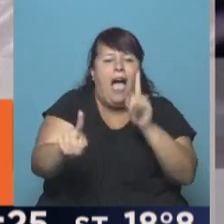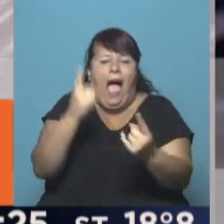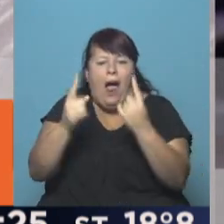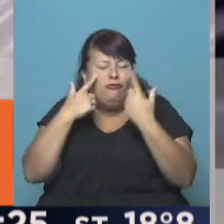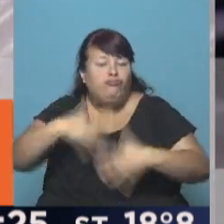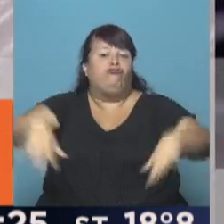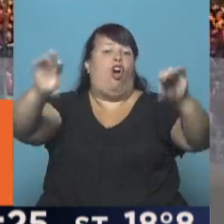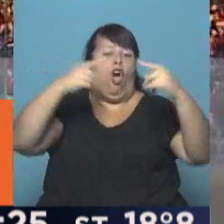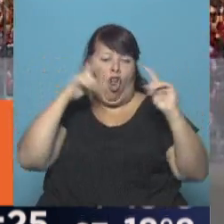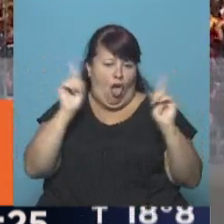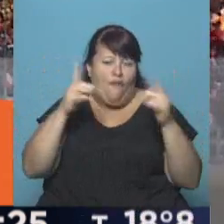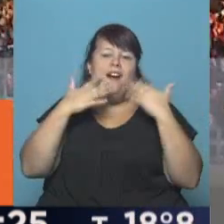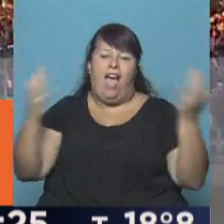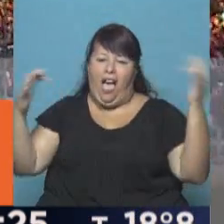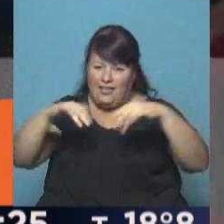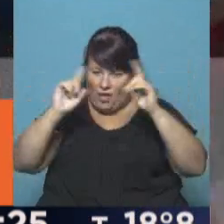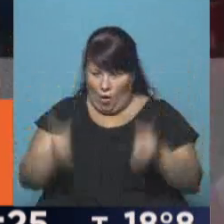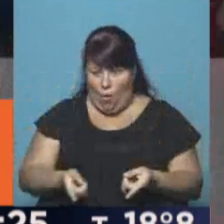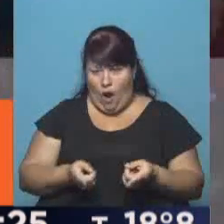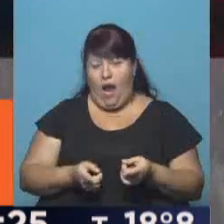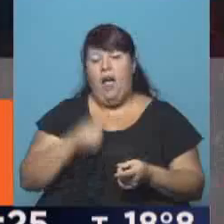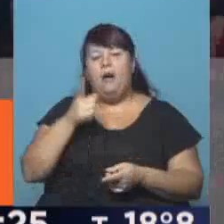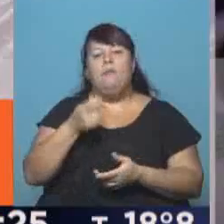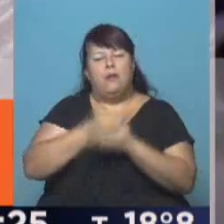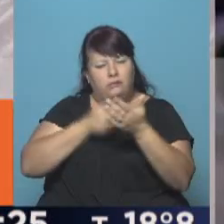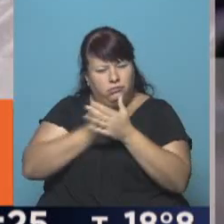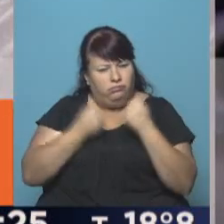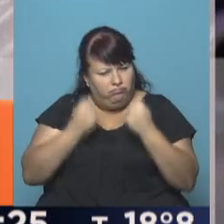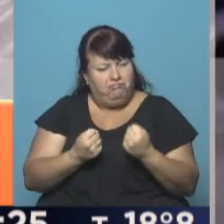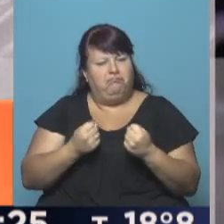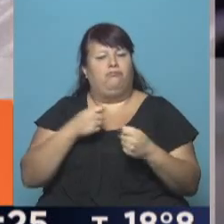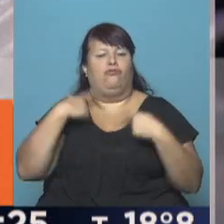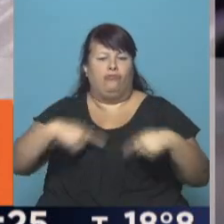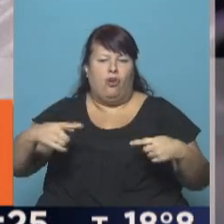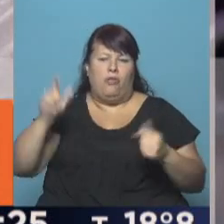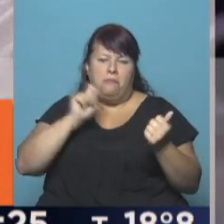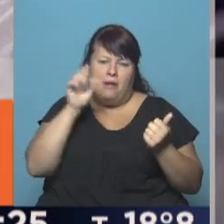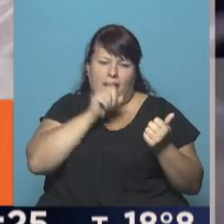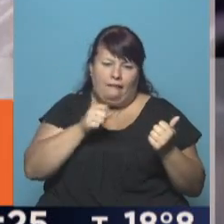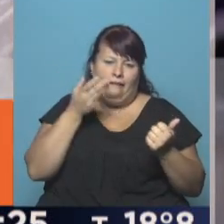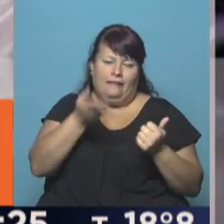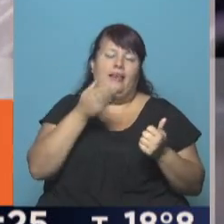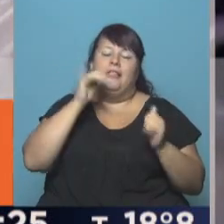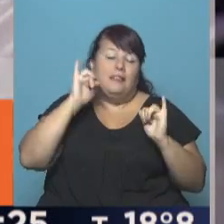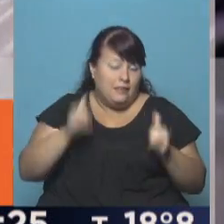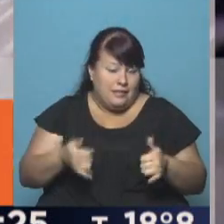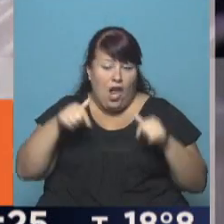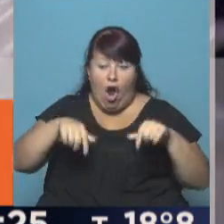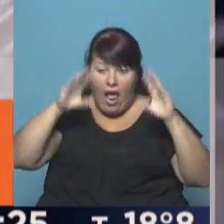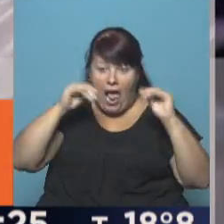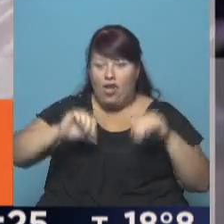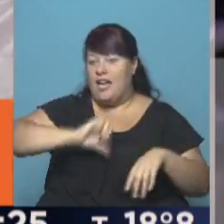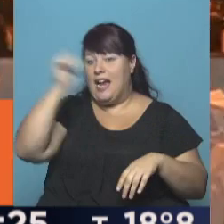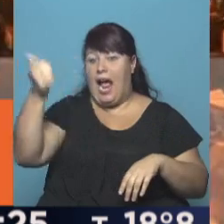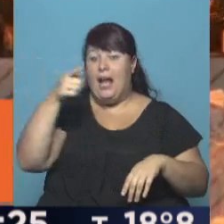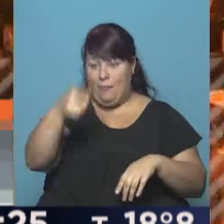caras. Gracias por estar aquí, por pelear con valentía y amabilidad todos estos meses. Porque sí, esta noche es una victoria